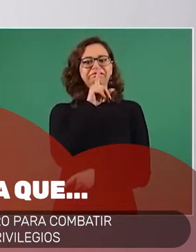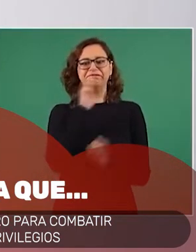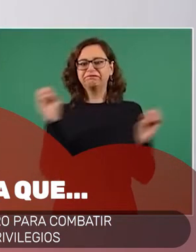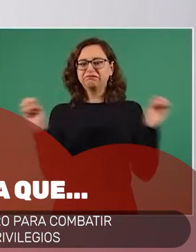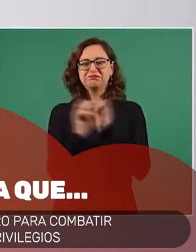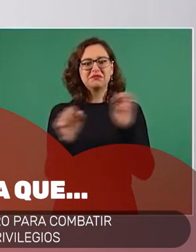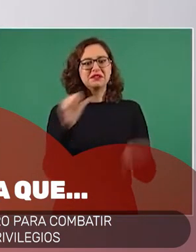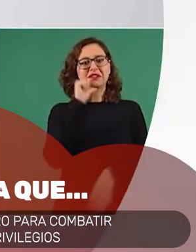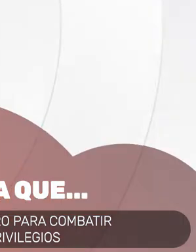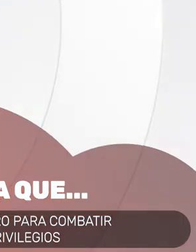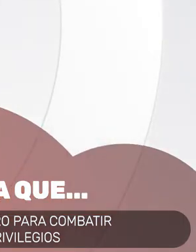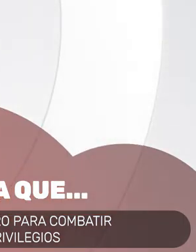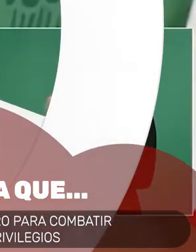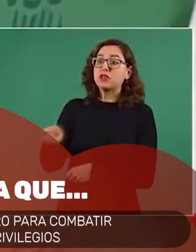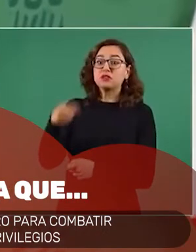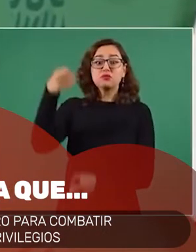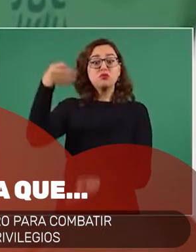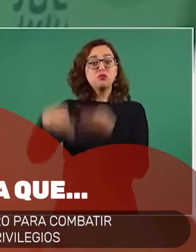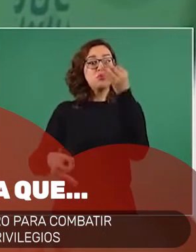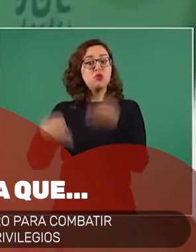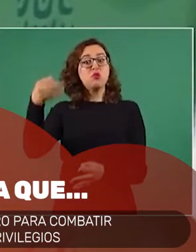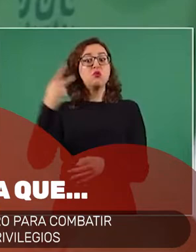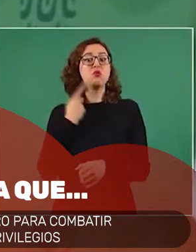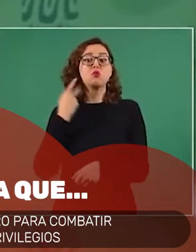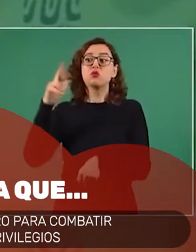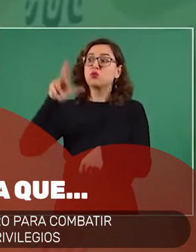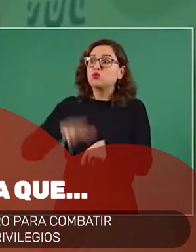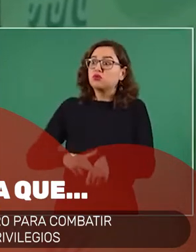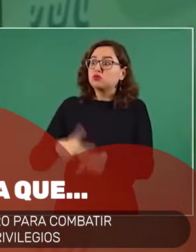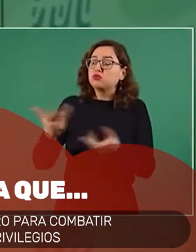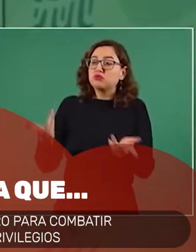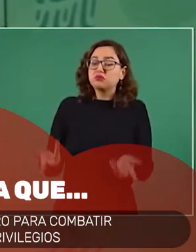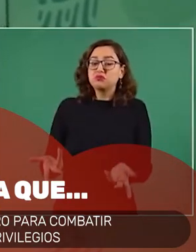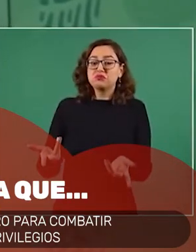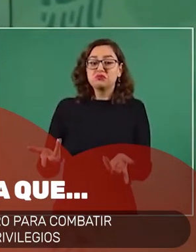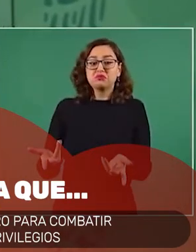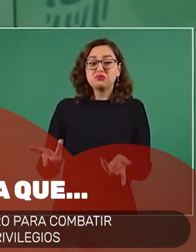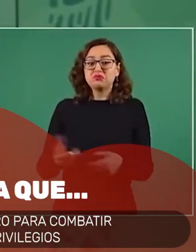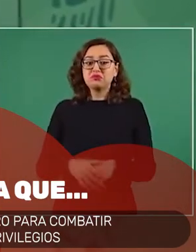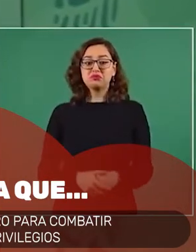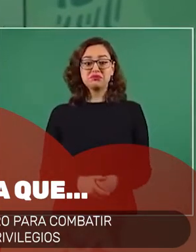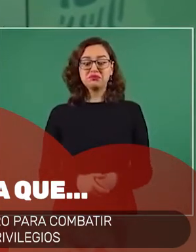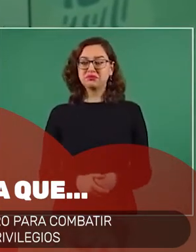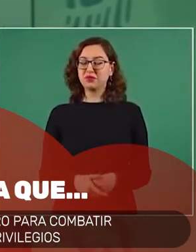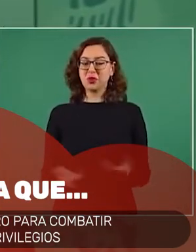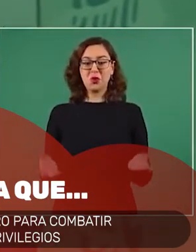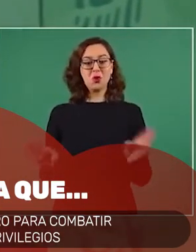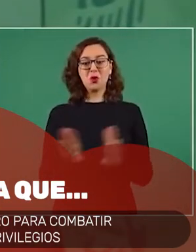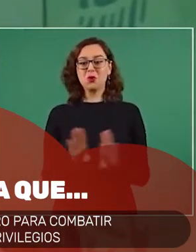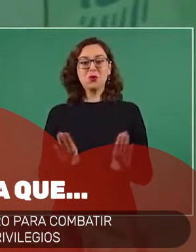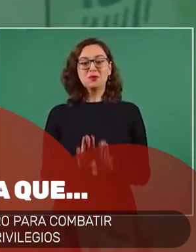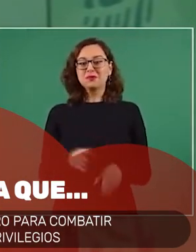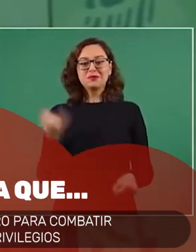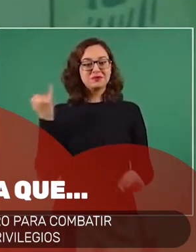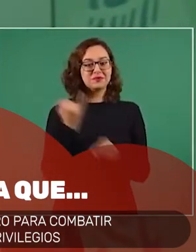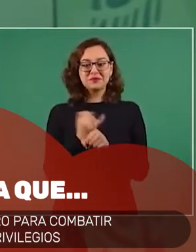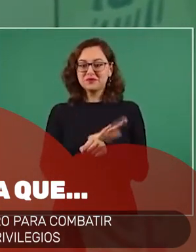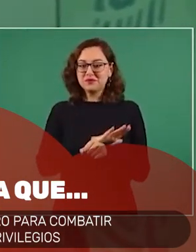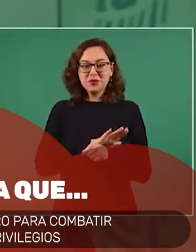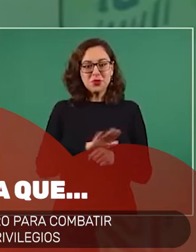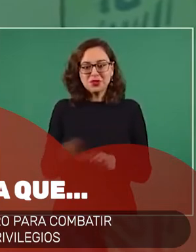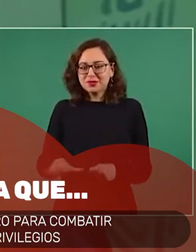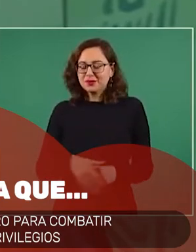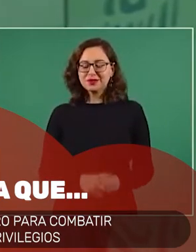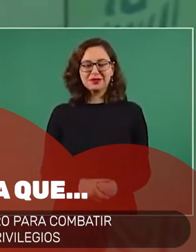mayoría calificada para su aprobación. En este sentido, el jefe del Ejecutivo destacó que por lo menos el presidente sí puede ser juzgado como cualquier otro ciudadano, y la